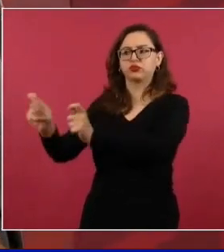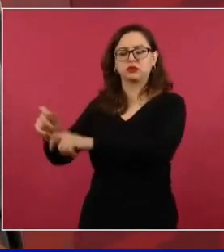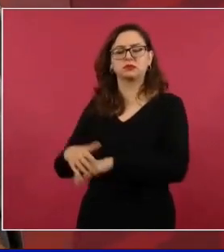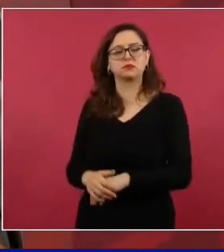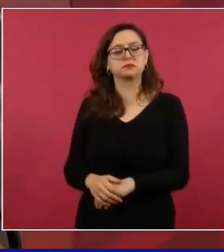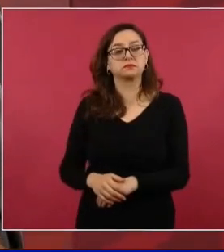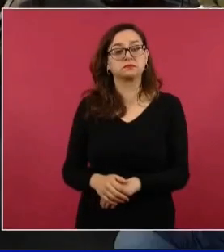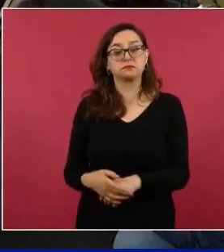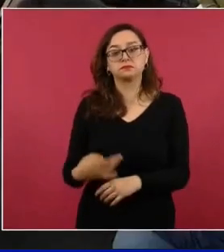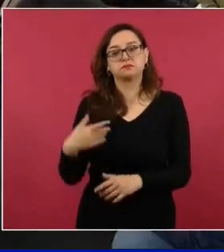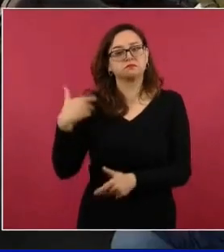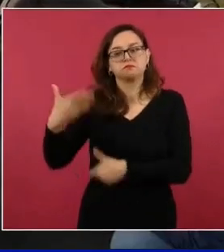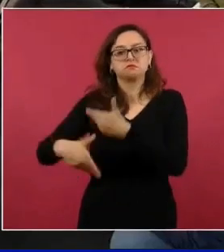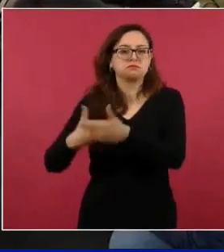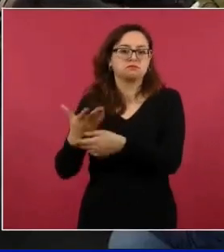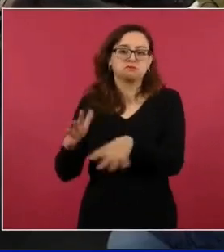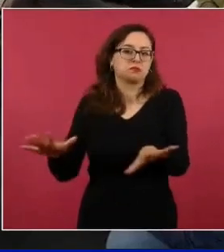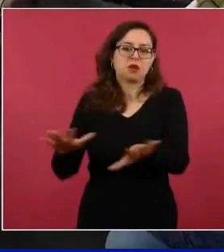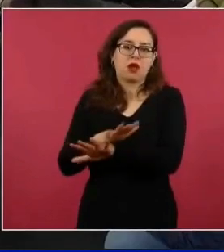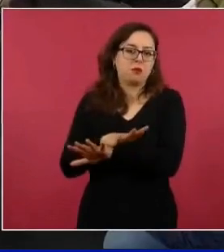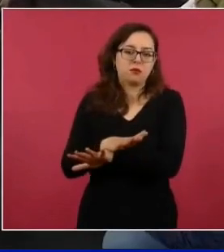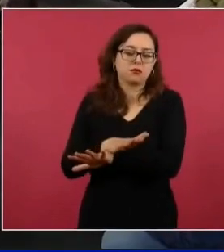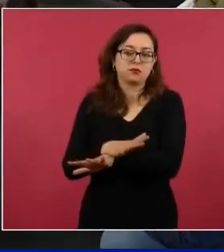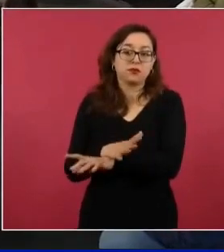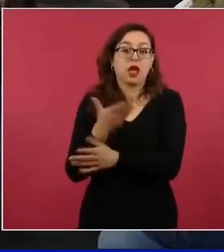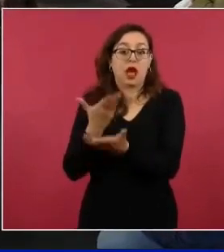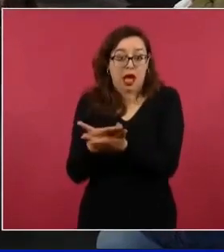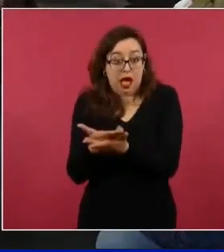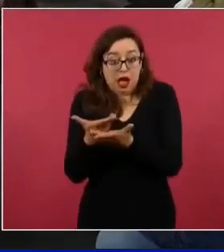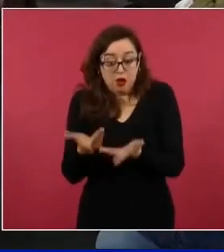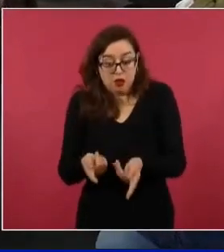una reforma o proponer una reforma.